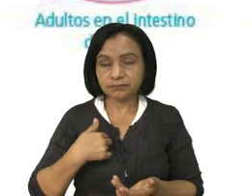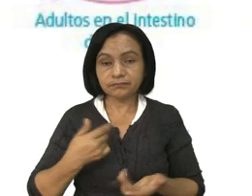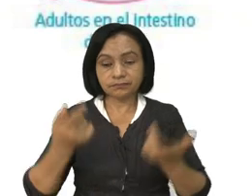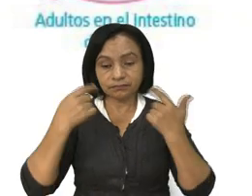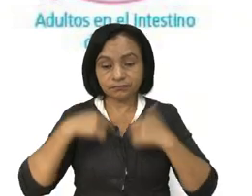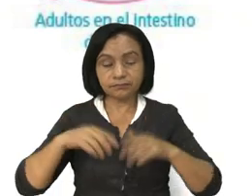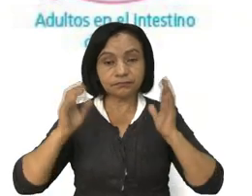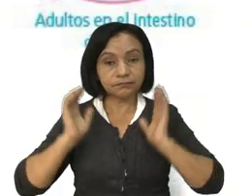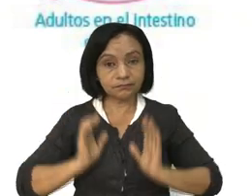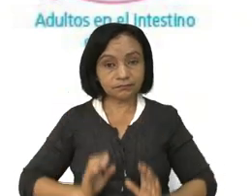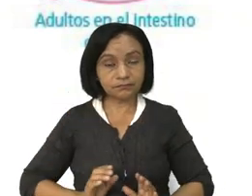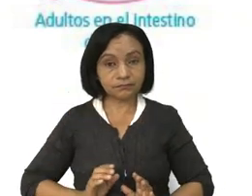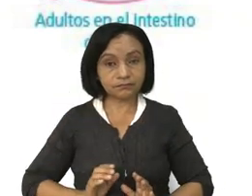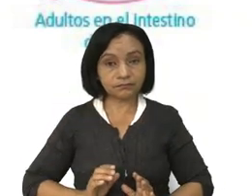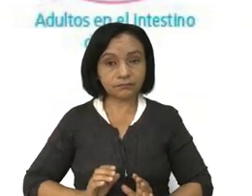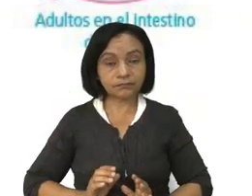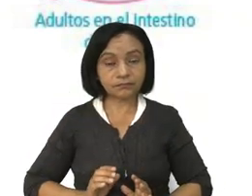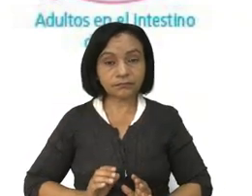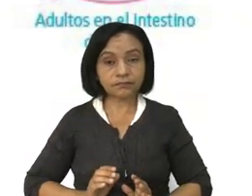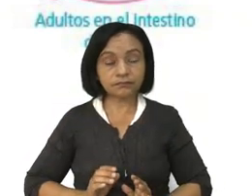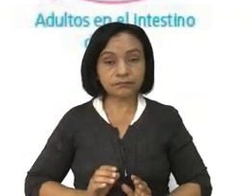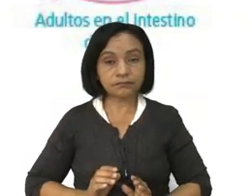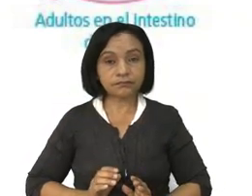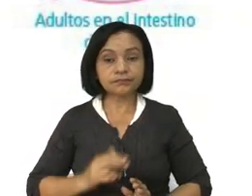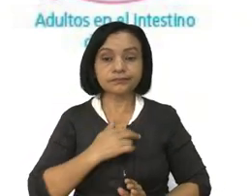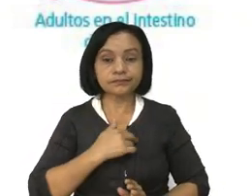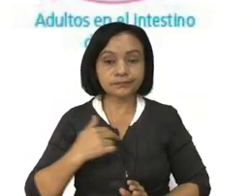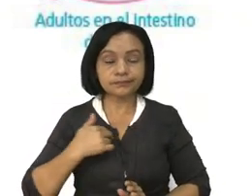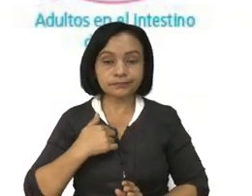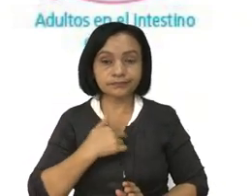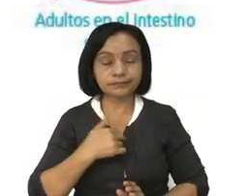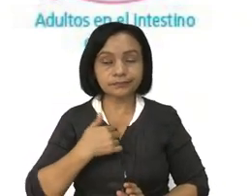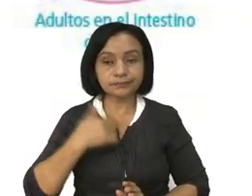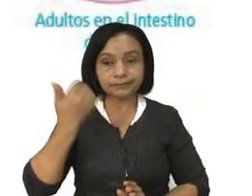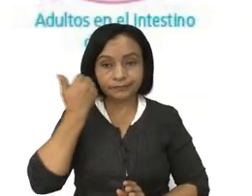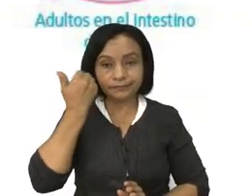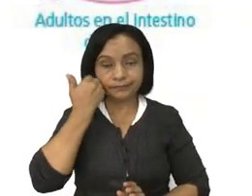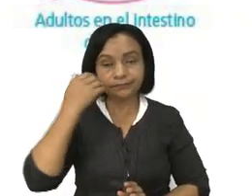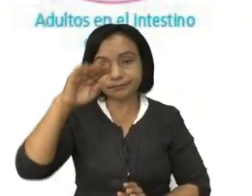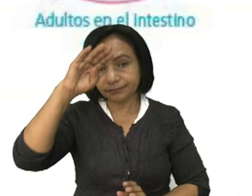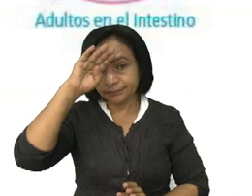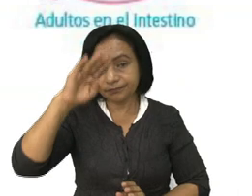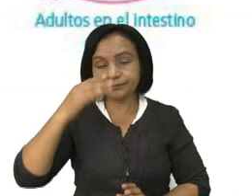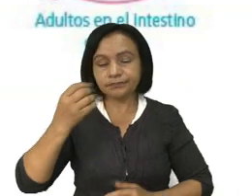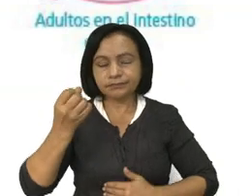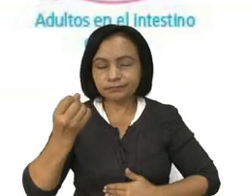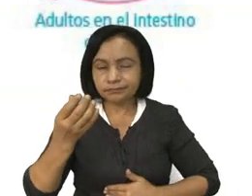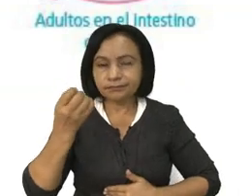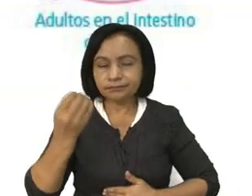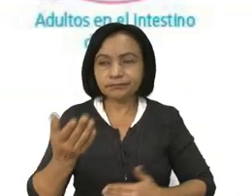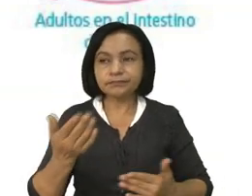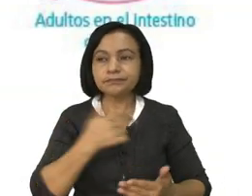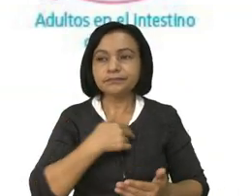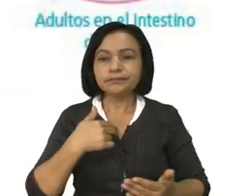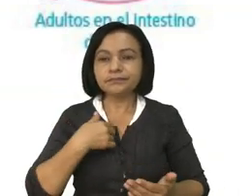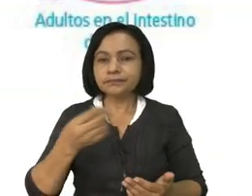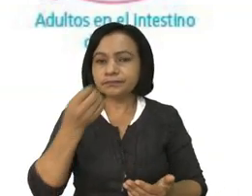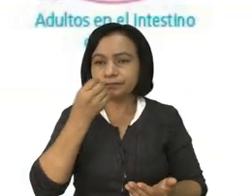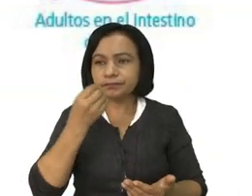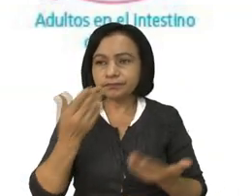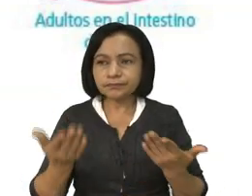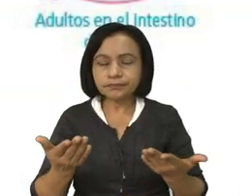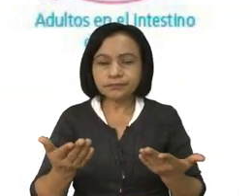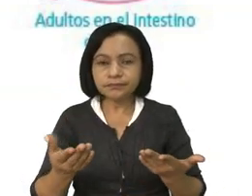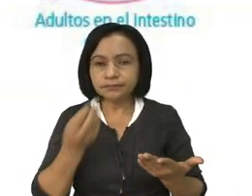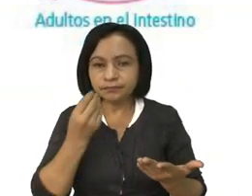entre a nuestro organismo, ya vamos a presentar síntomas, principalmente el dolor de estómago. ¿Ellos de qué se alimentan, doctor? ¿De lo